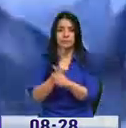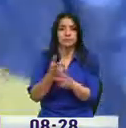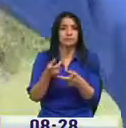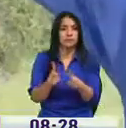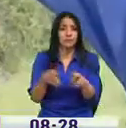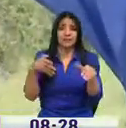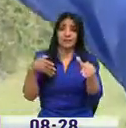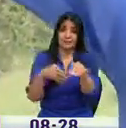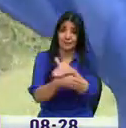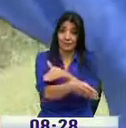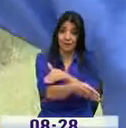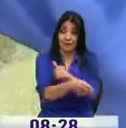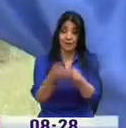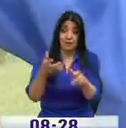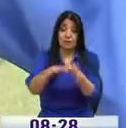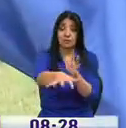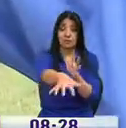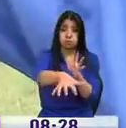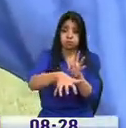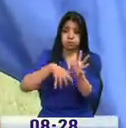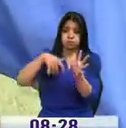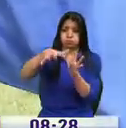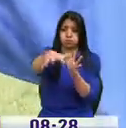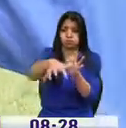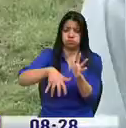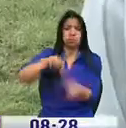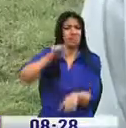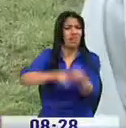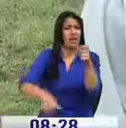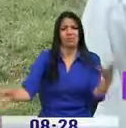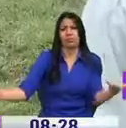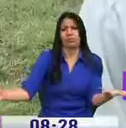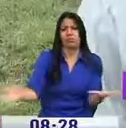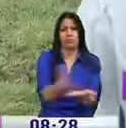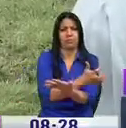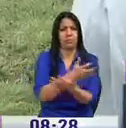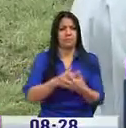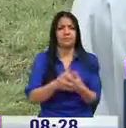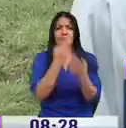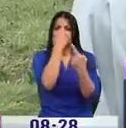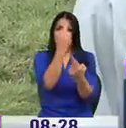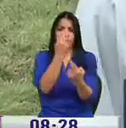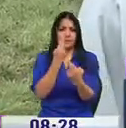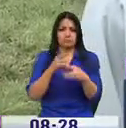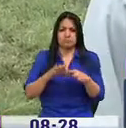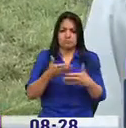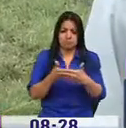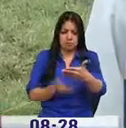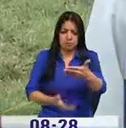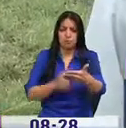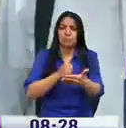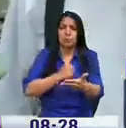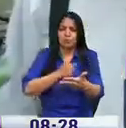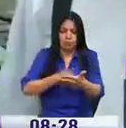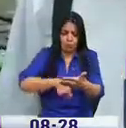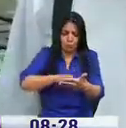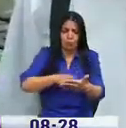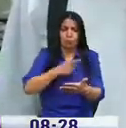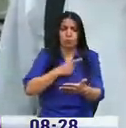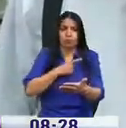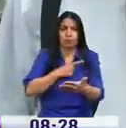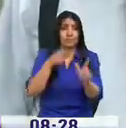entrarse con una pala mecánica a dañarlo total. Ellos no respetan las escrituras que tenemos nosotros. Don